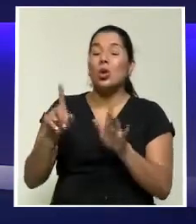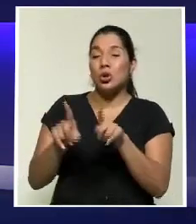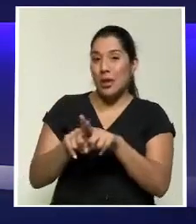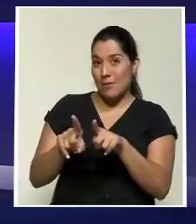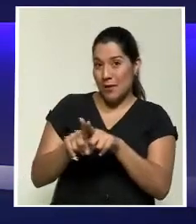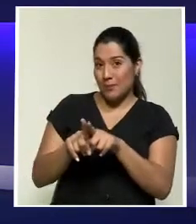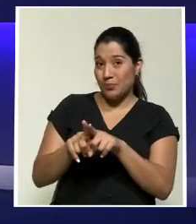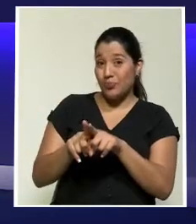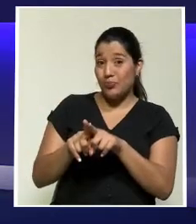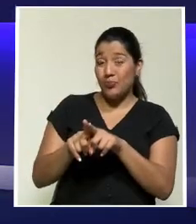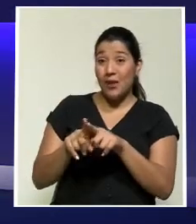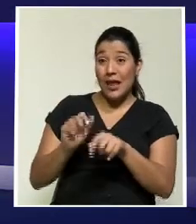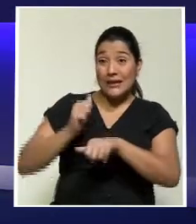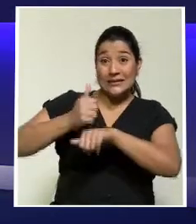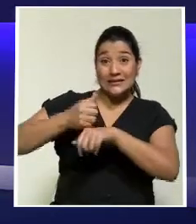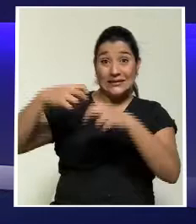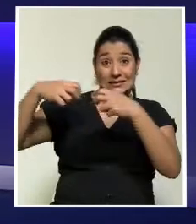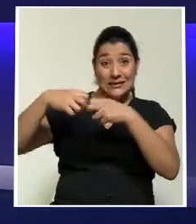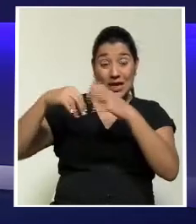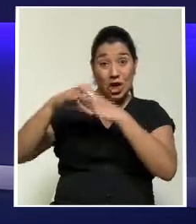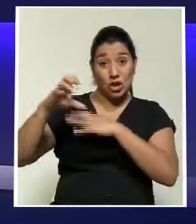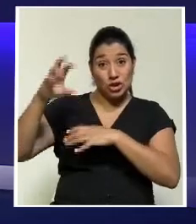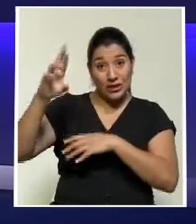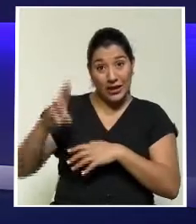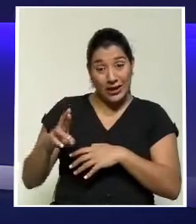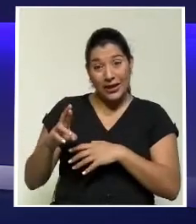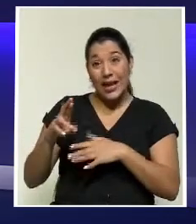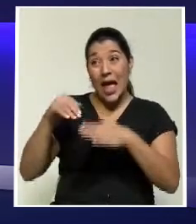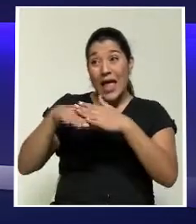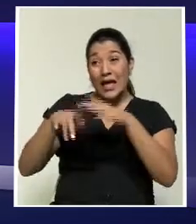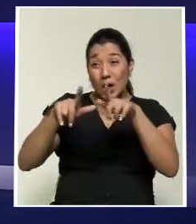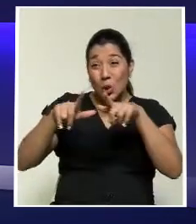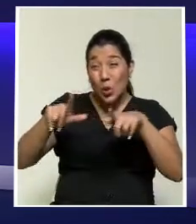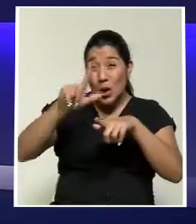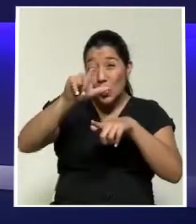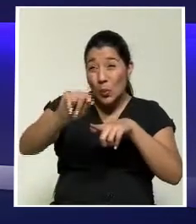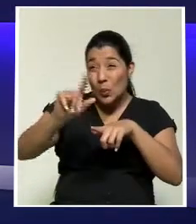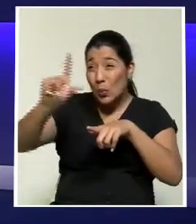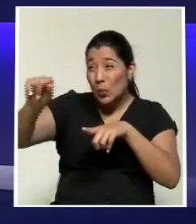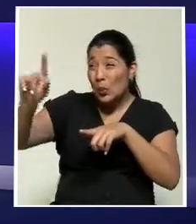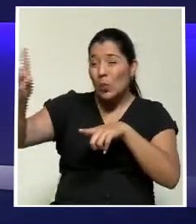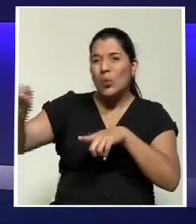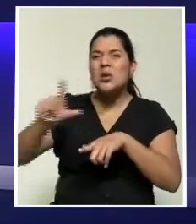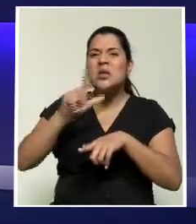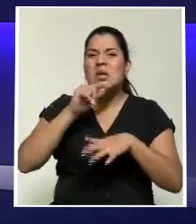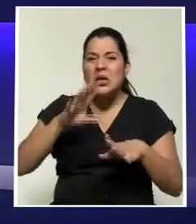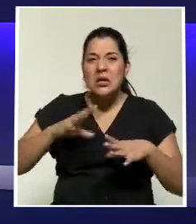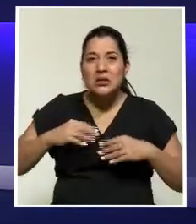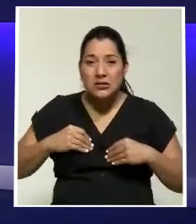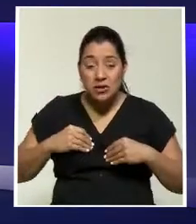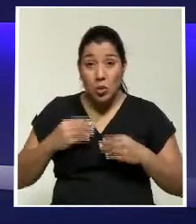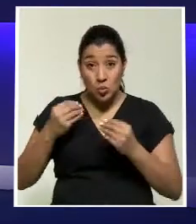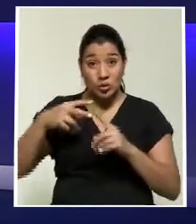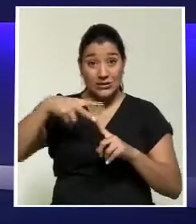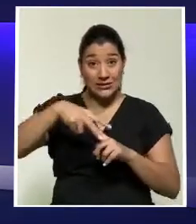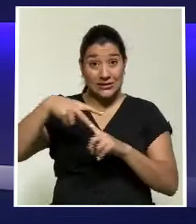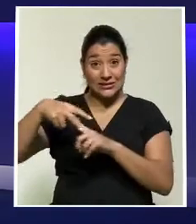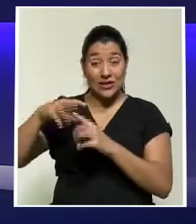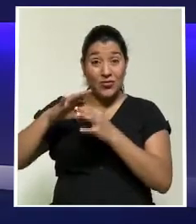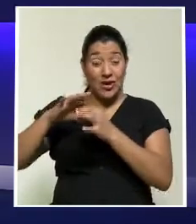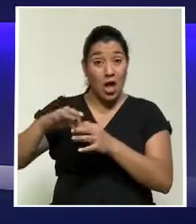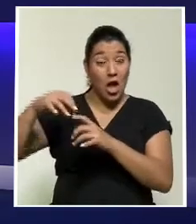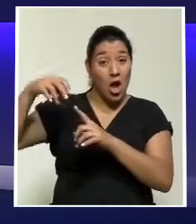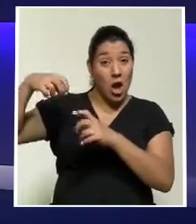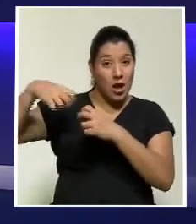la electrificación aquí en Costa Rica, en gran parte de zonas rurales, se asumió desde cooperativas de electrificación, ¿verdad?